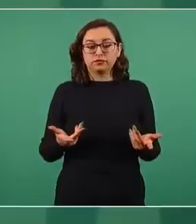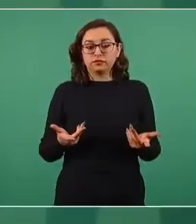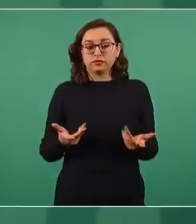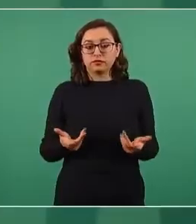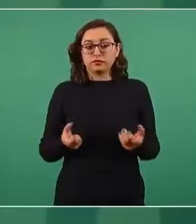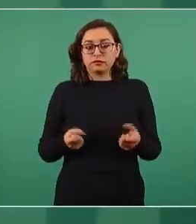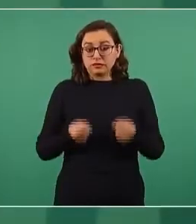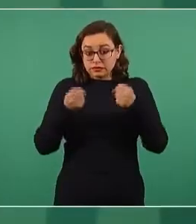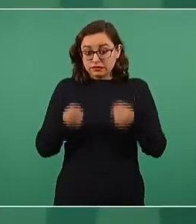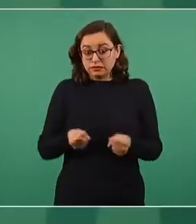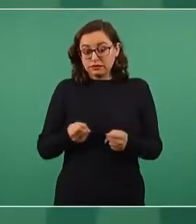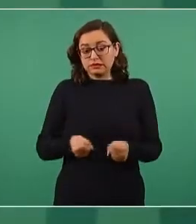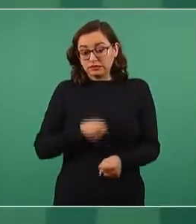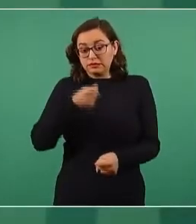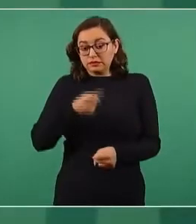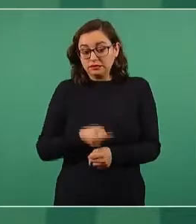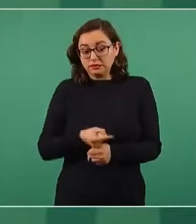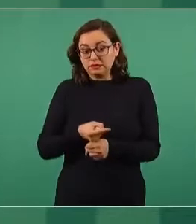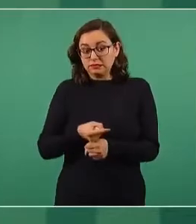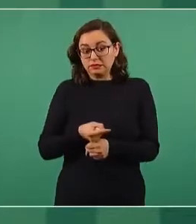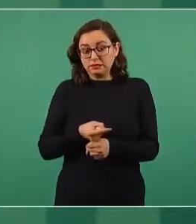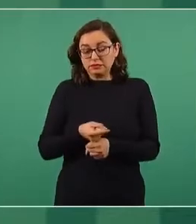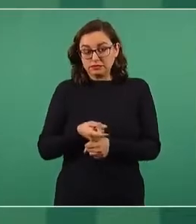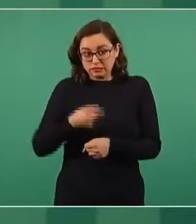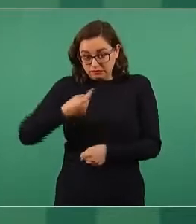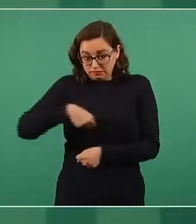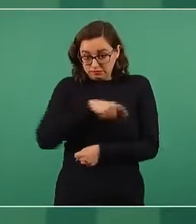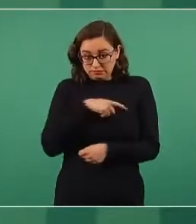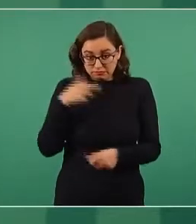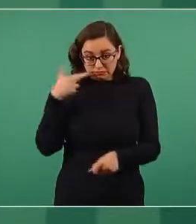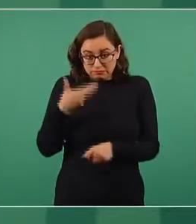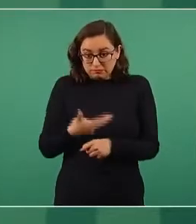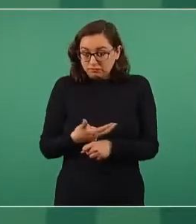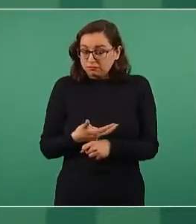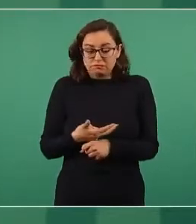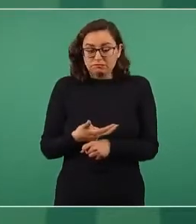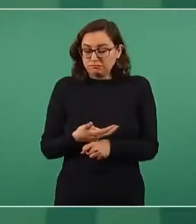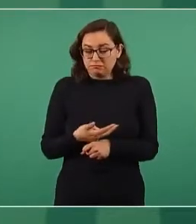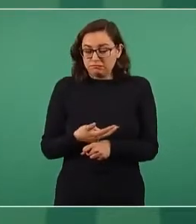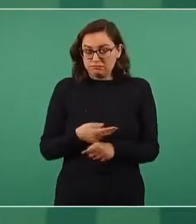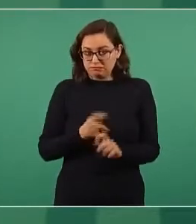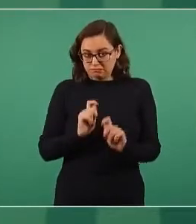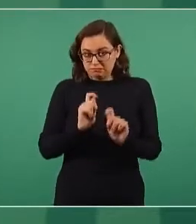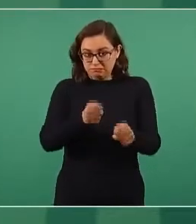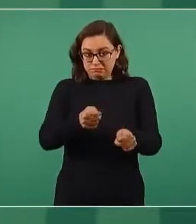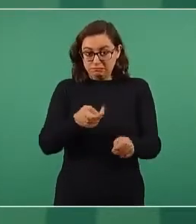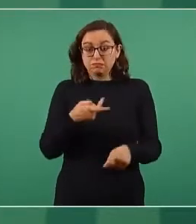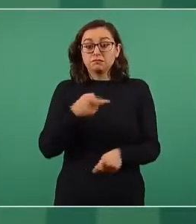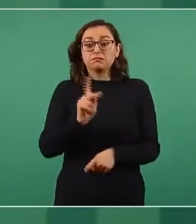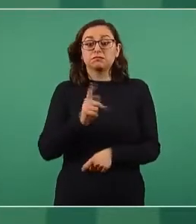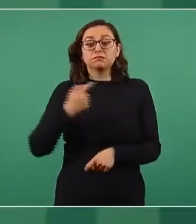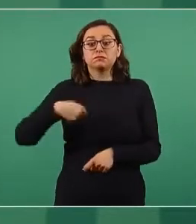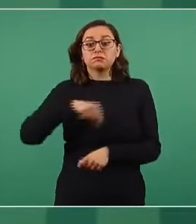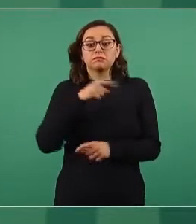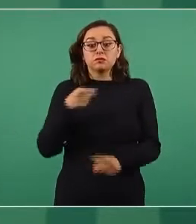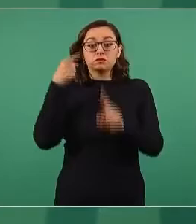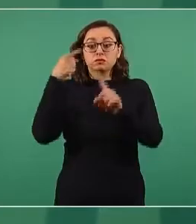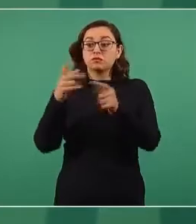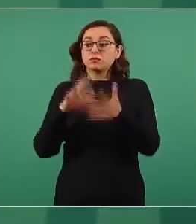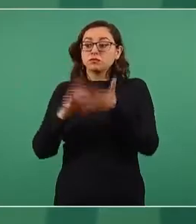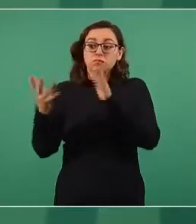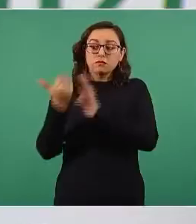esta plática porque no nos corresponde, sino a las áreas competentes, pero la esencia es, nosotros queremos reducir la violencia. ¿Qué